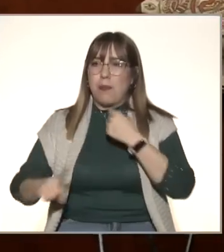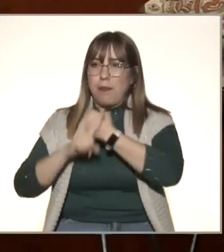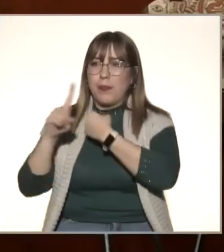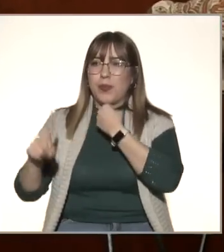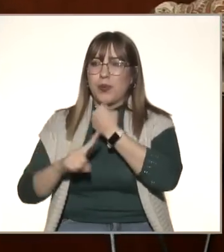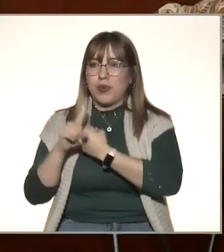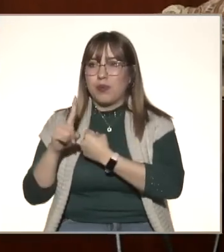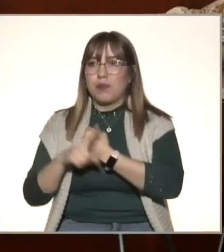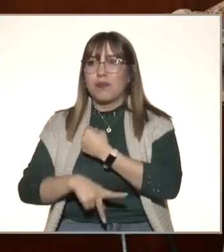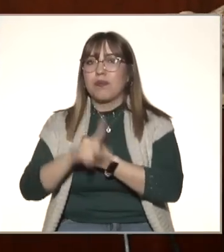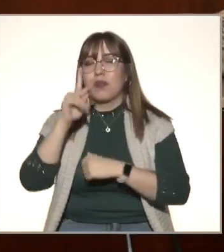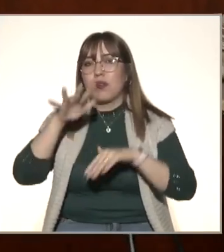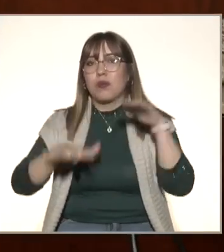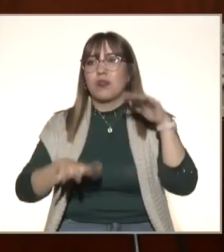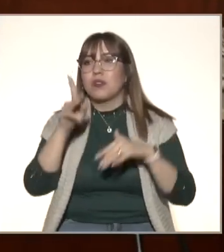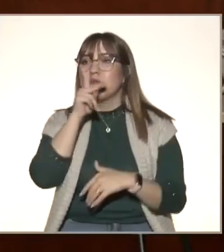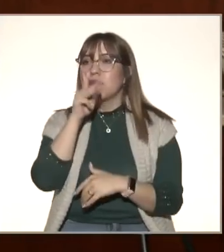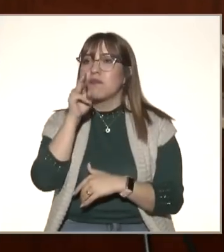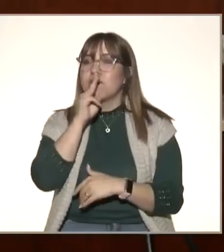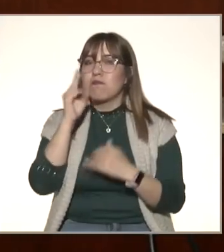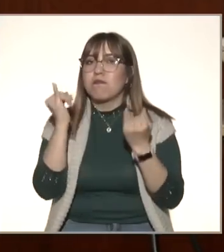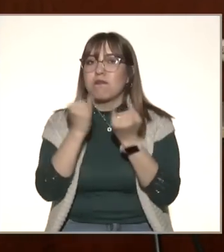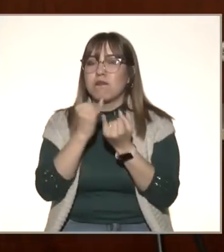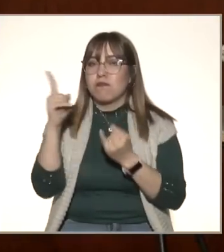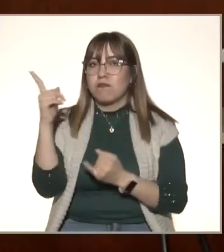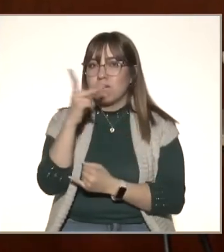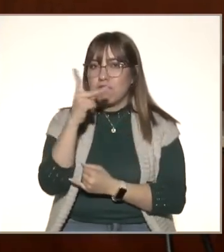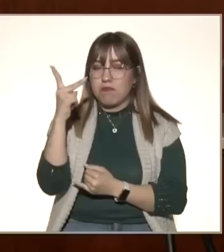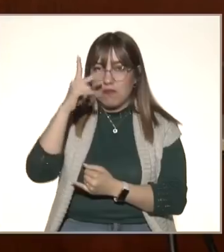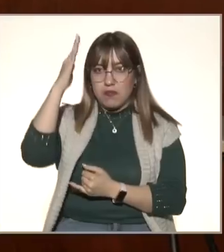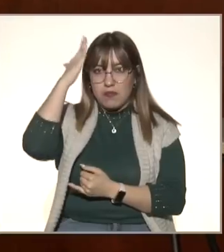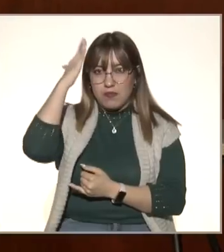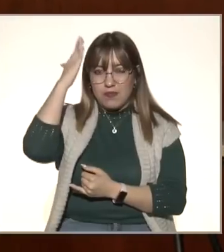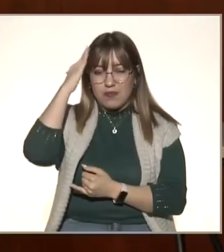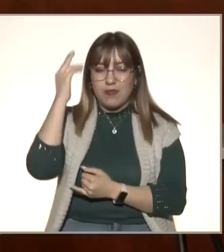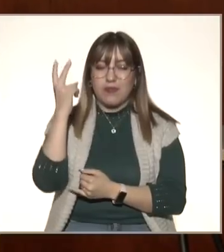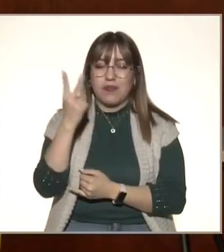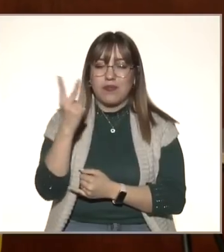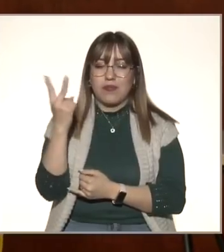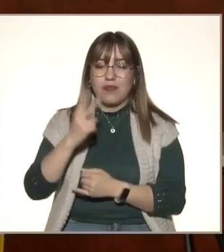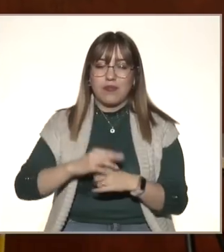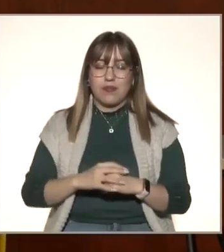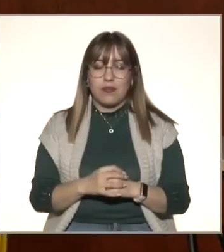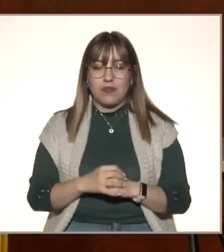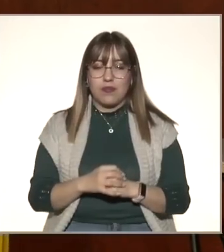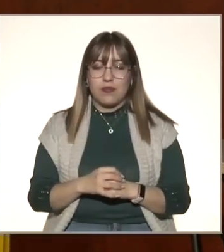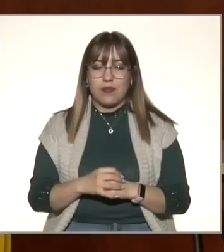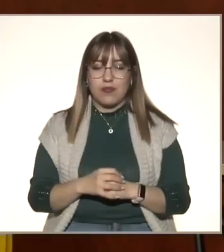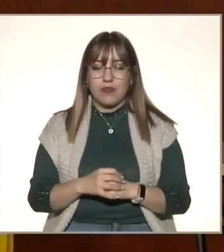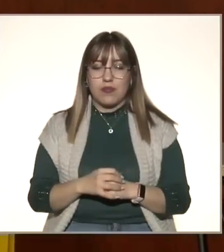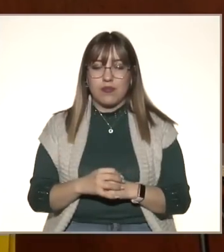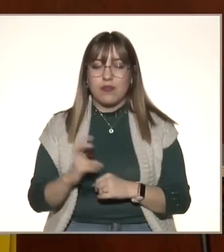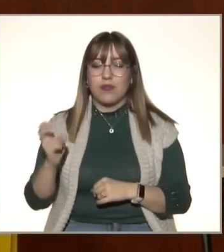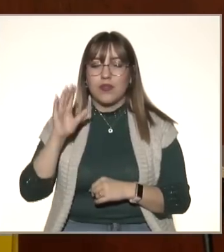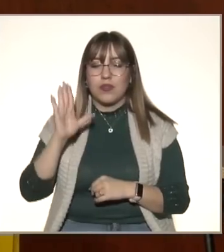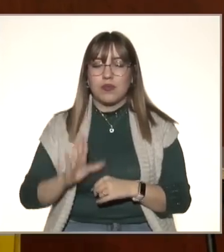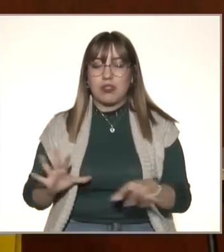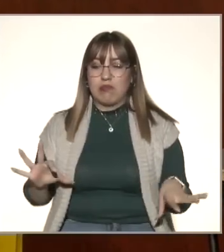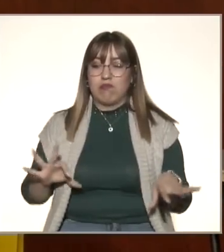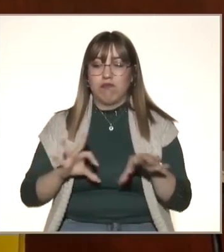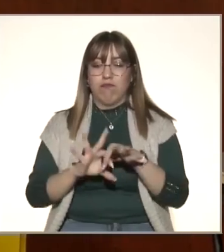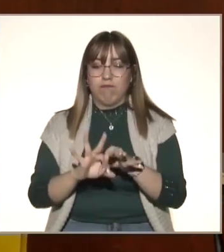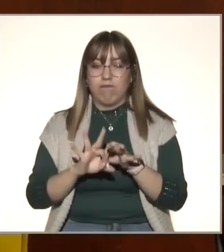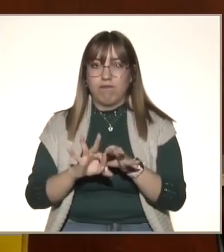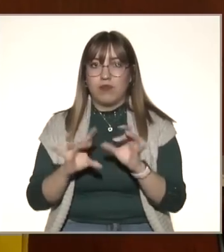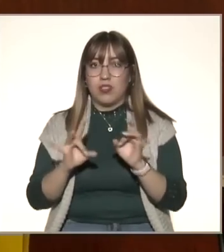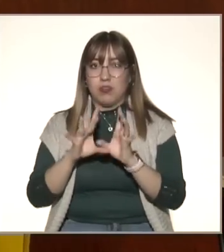veces el papá, la mamá, como las cabezas de esta familia, son la suerte de pegamento. Y ante el fallecimiento de uno u otro,